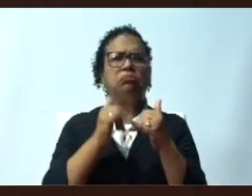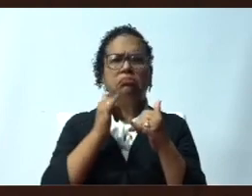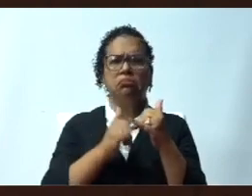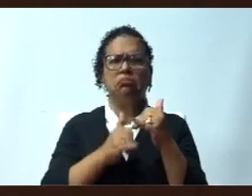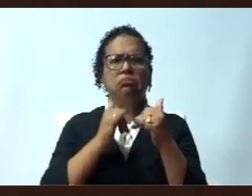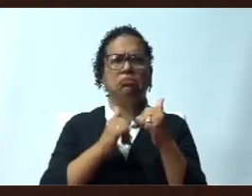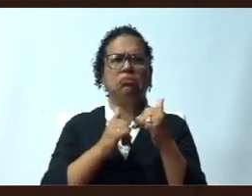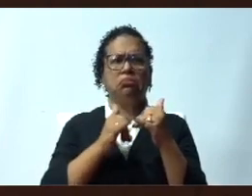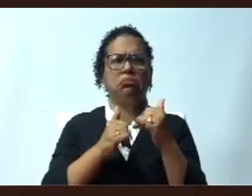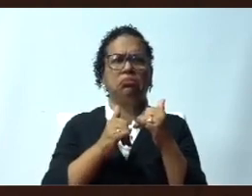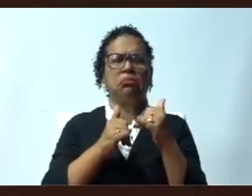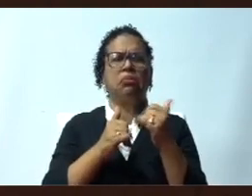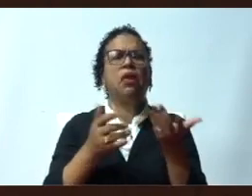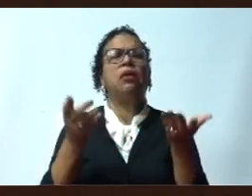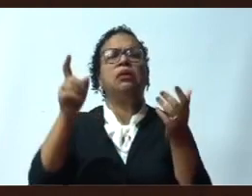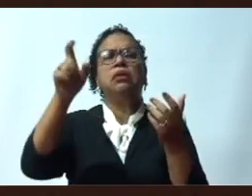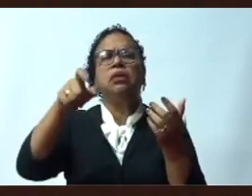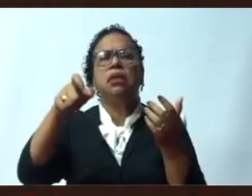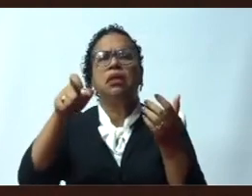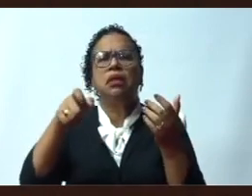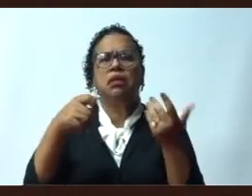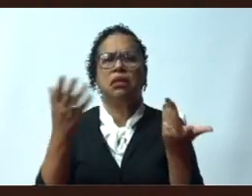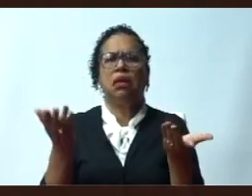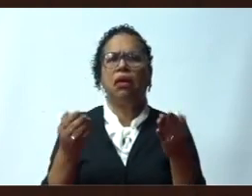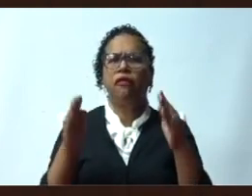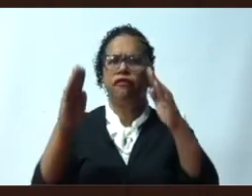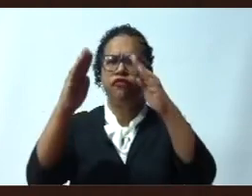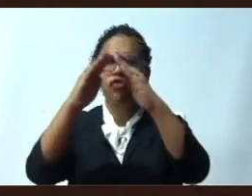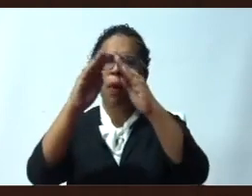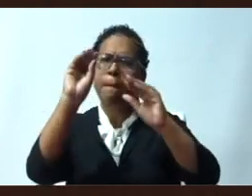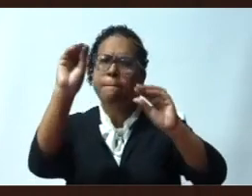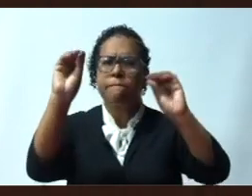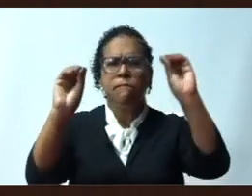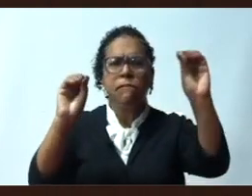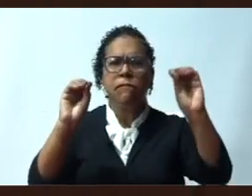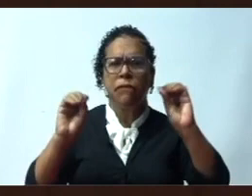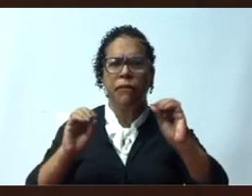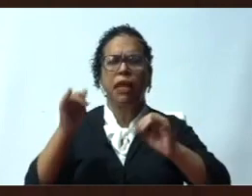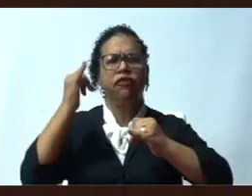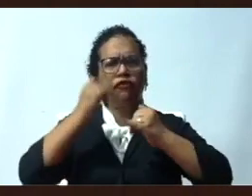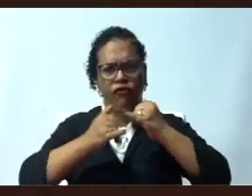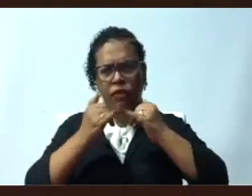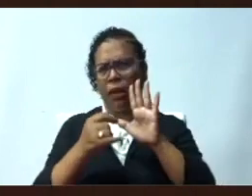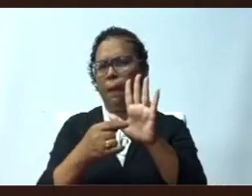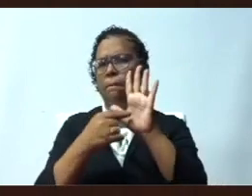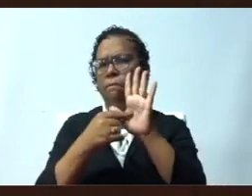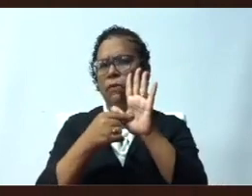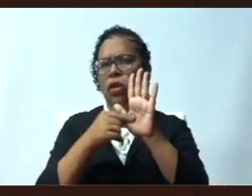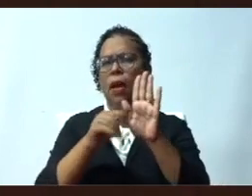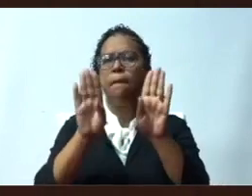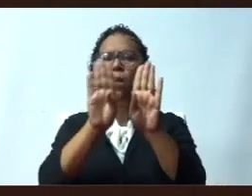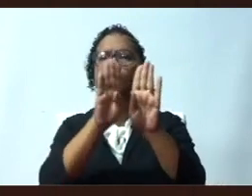los ingenieros la terminación, puertas, ventanas y otras cosas, obviamente, hacerle una jardinería.